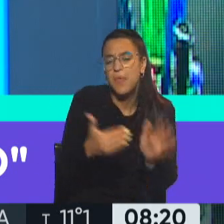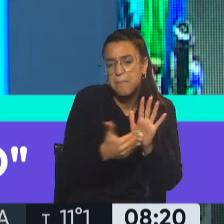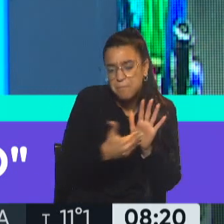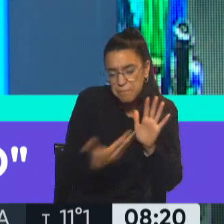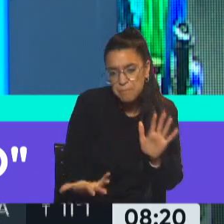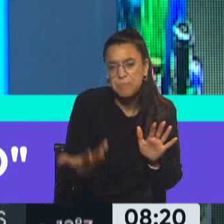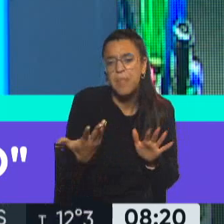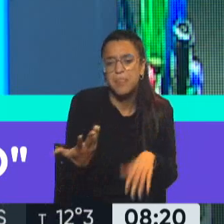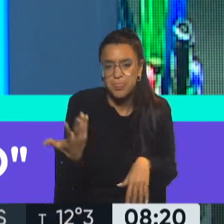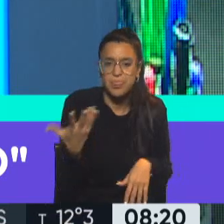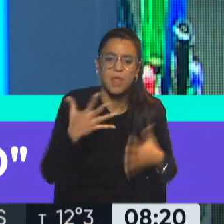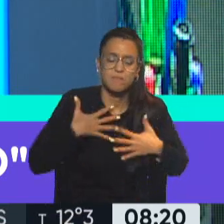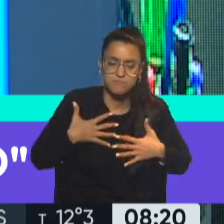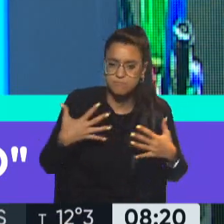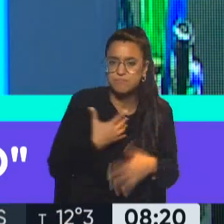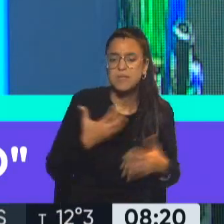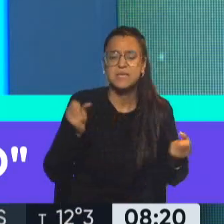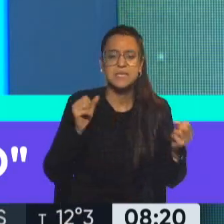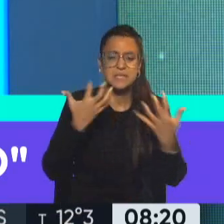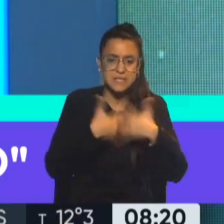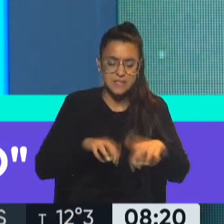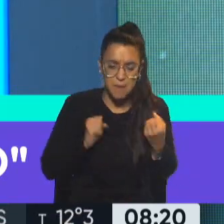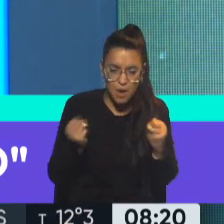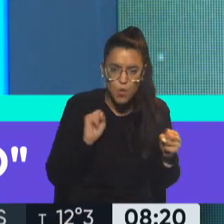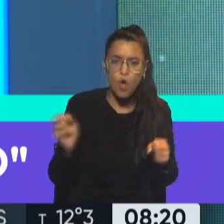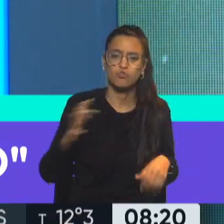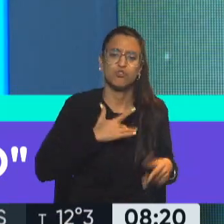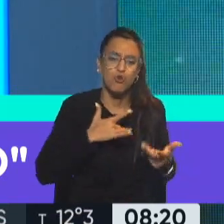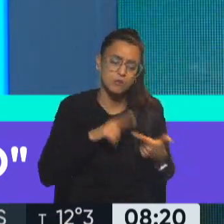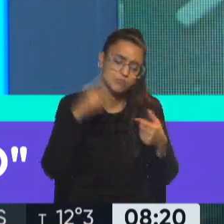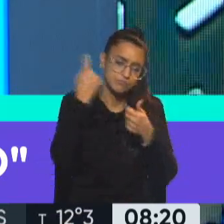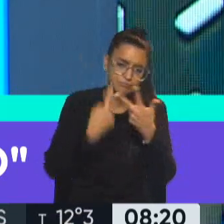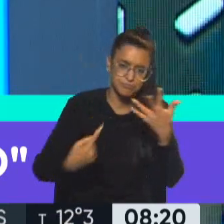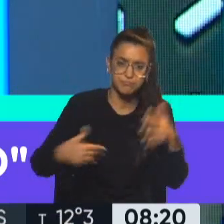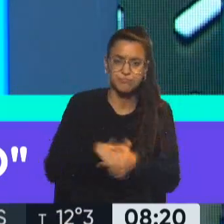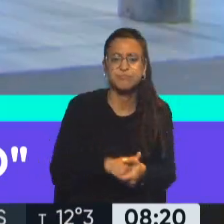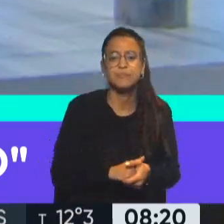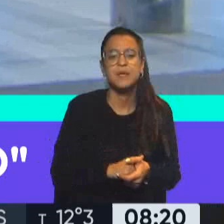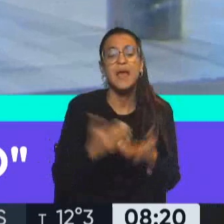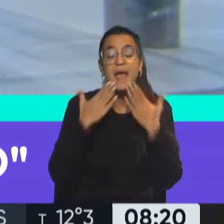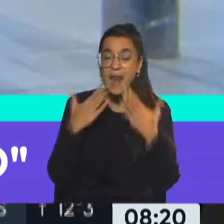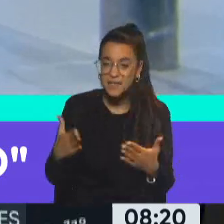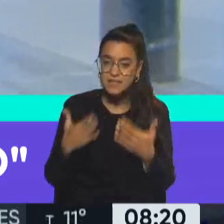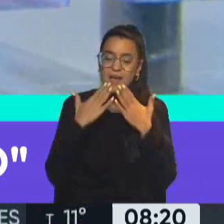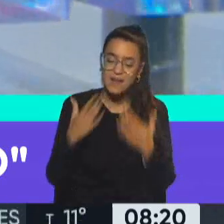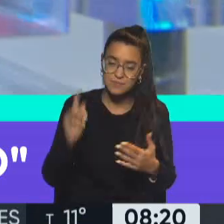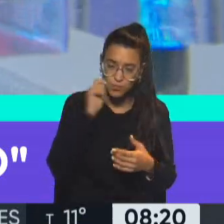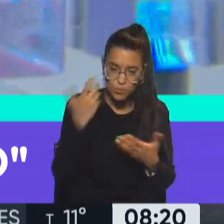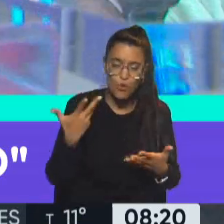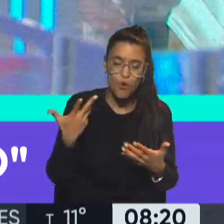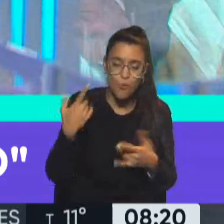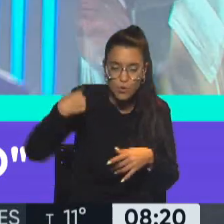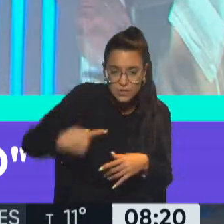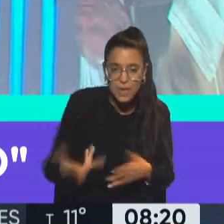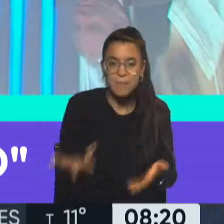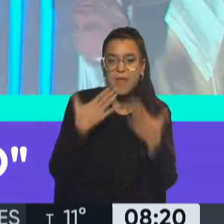Puede tener distinta afectación, sistema nervioso, corazón, como decías, etcétera. Guillermo, gracias. Un placer como siempre y gracias